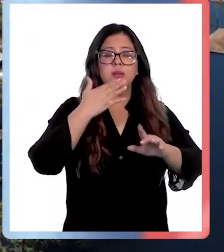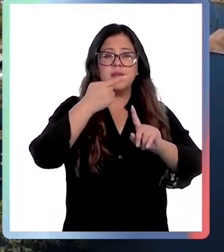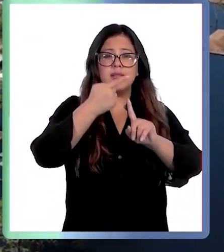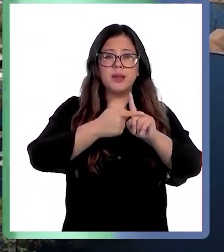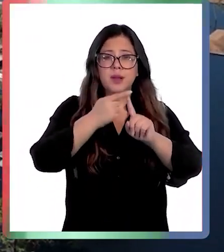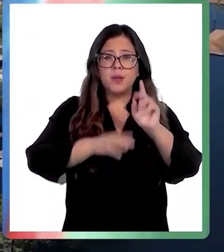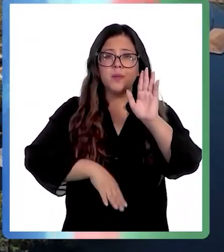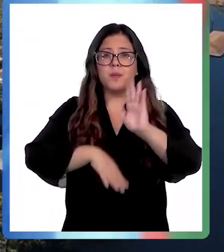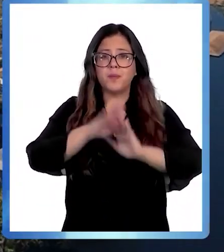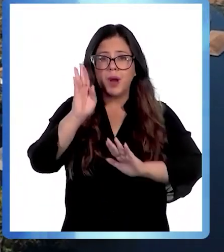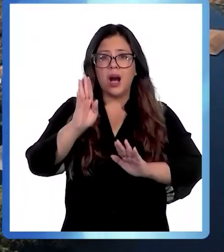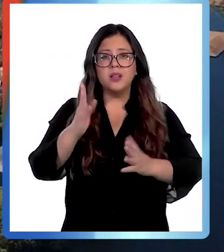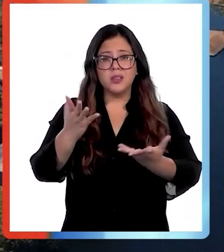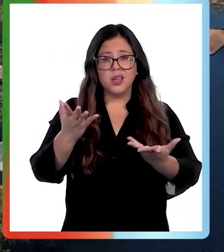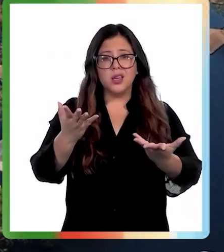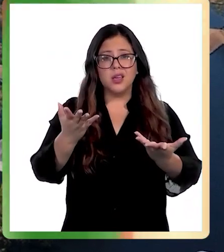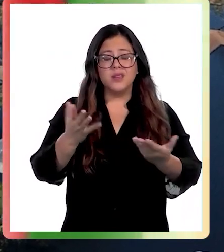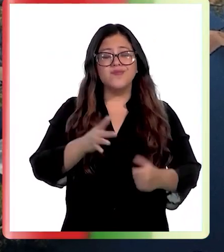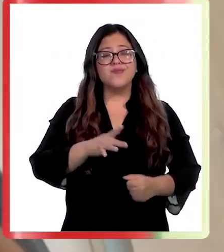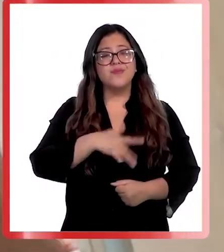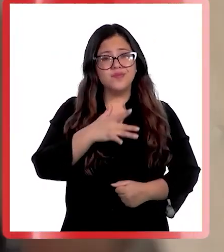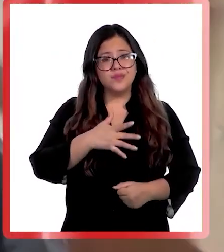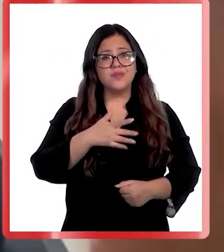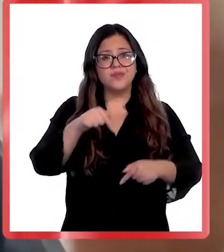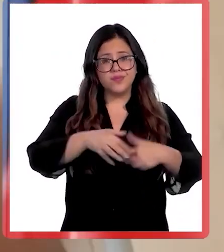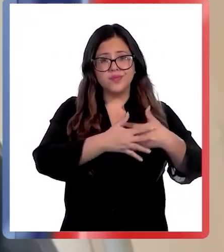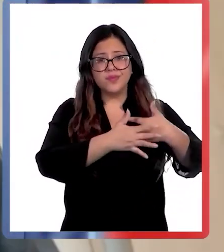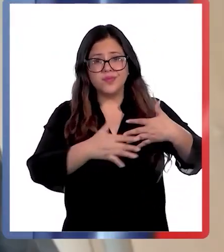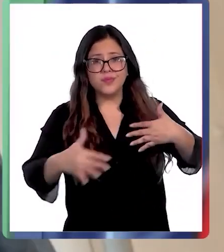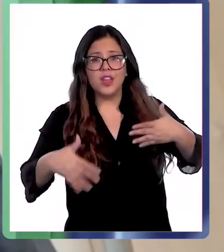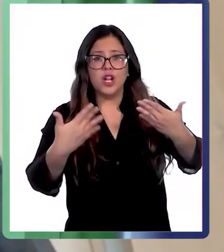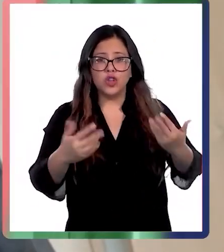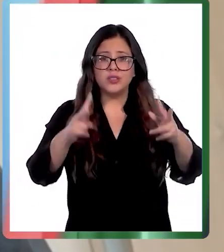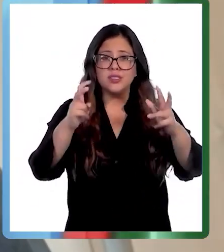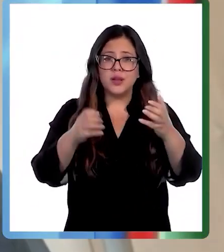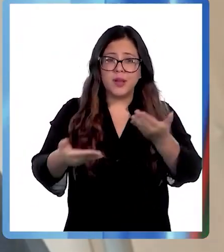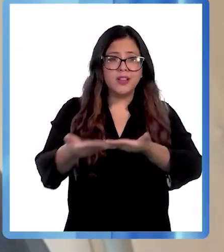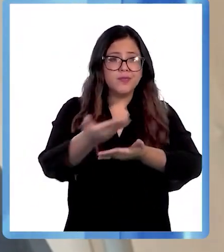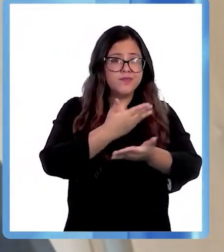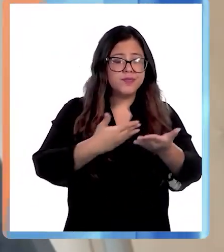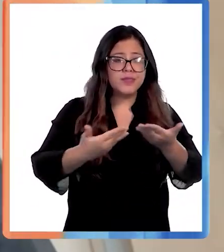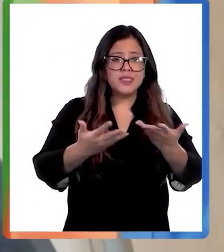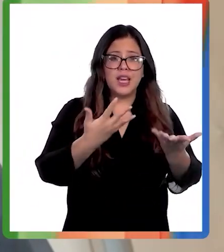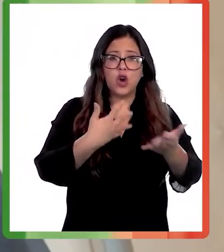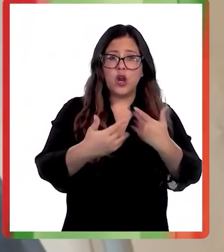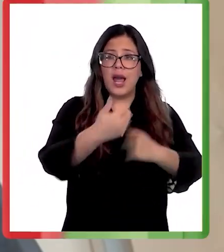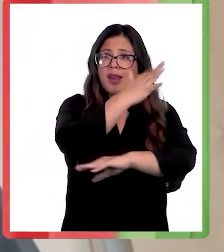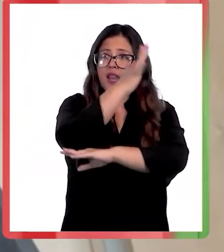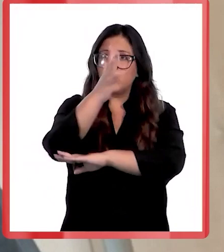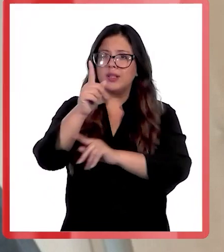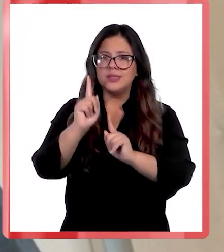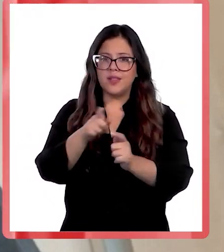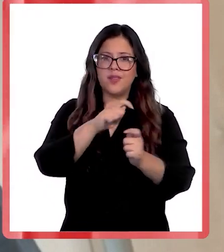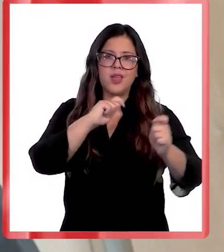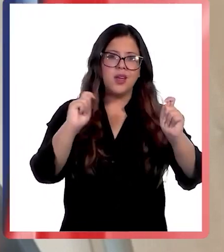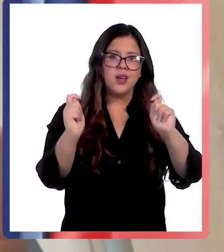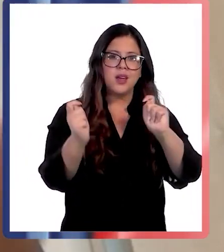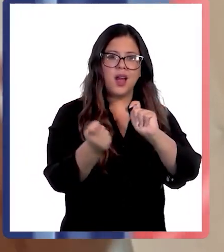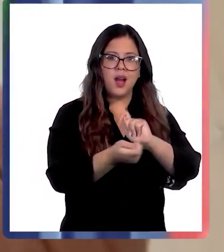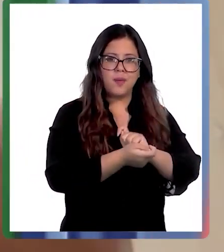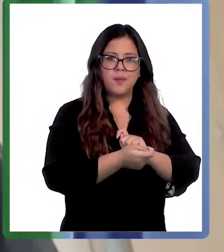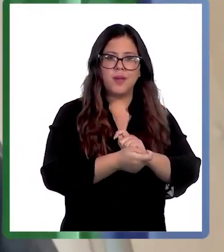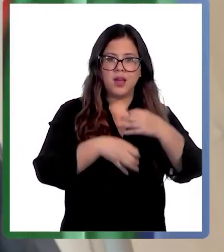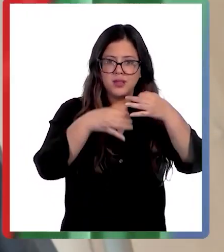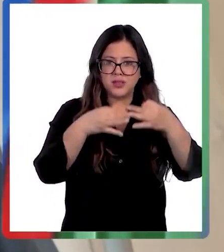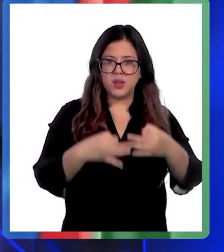va a estar con nosotros por mucho tiempo. Por lo tanto, nuestra interacción con el medio ambiente debería cambiar y debería ser de forma más saludable y